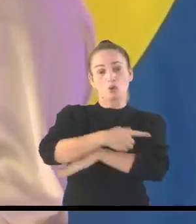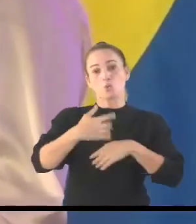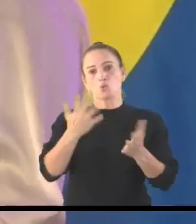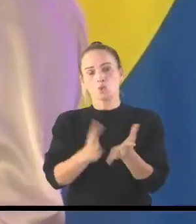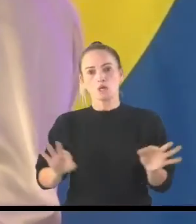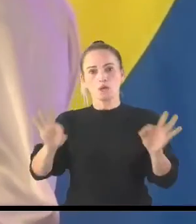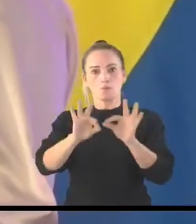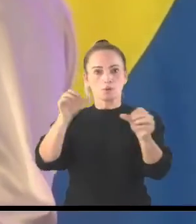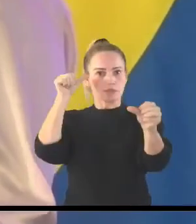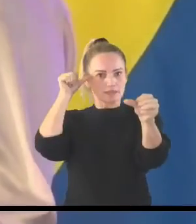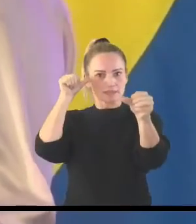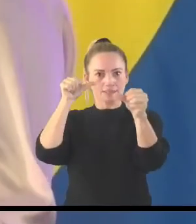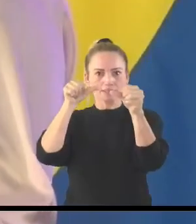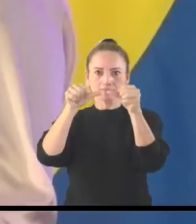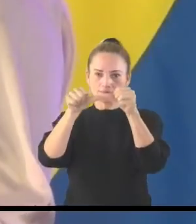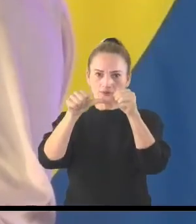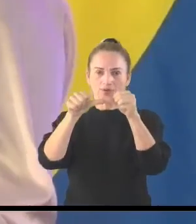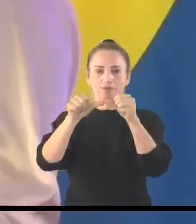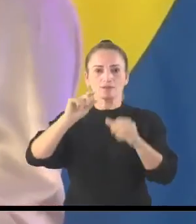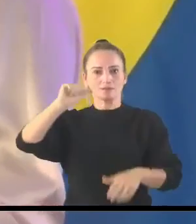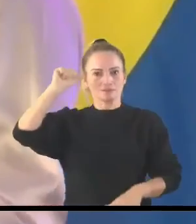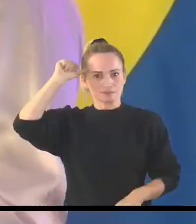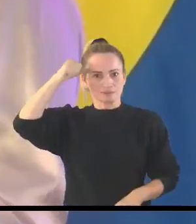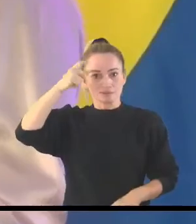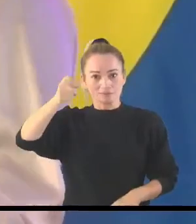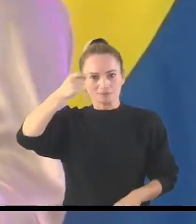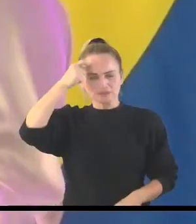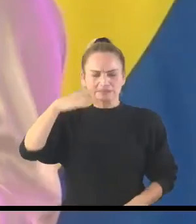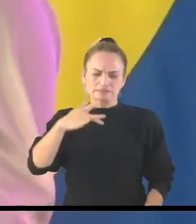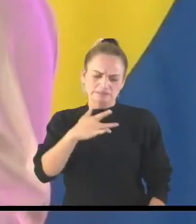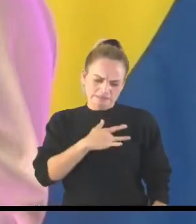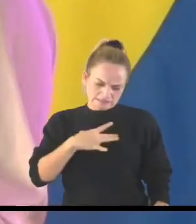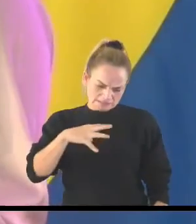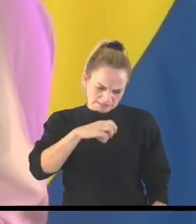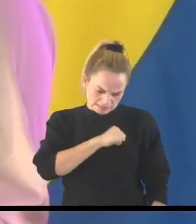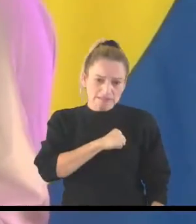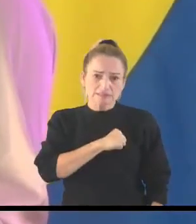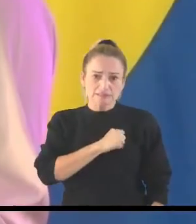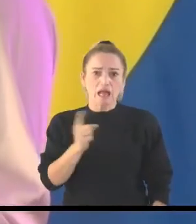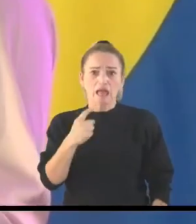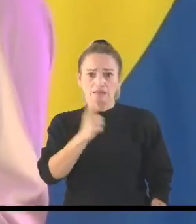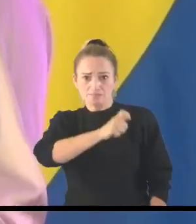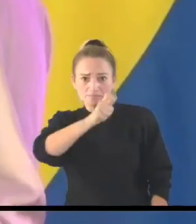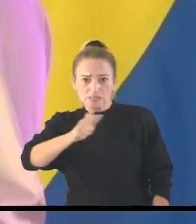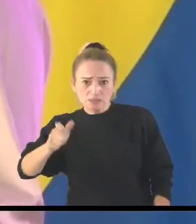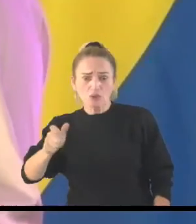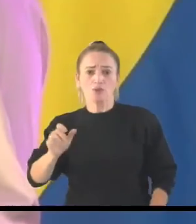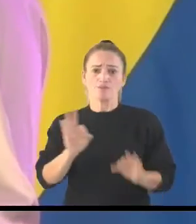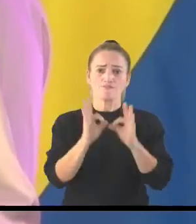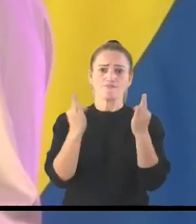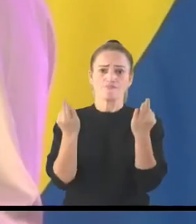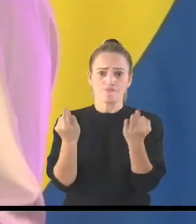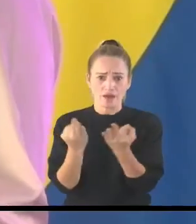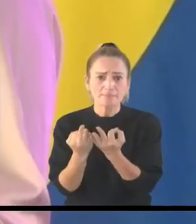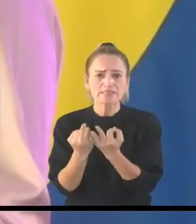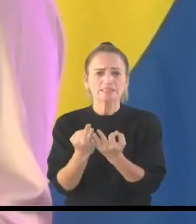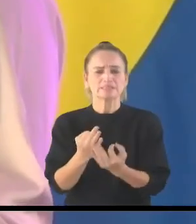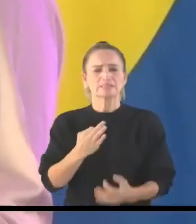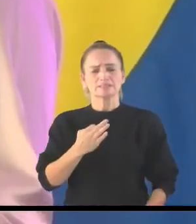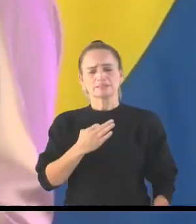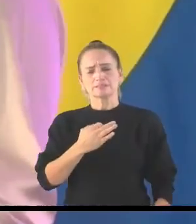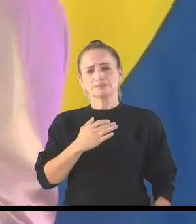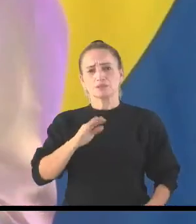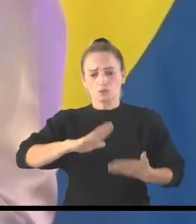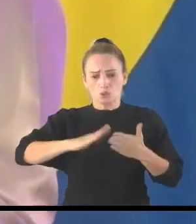de memoria, es un día de mucho dolor para muchas personas, para familias,